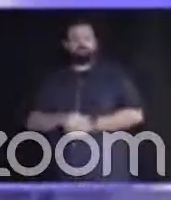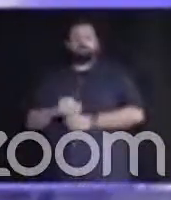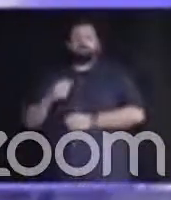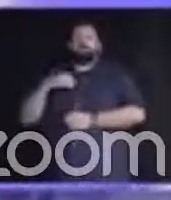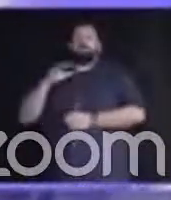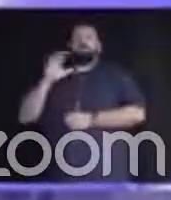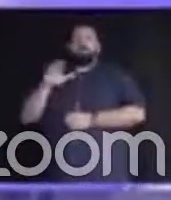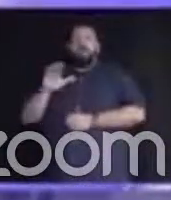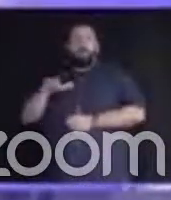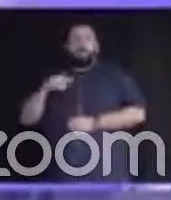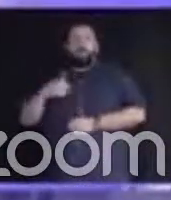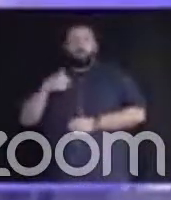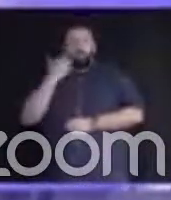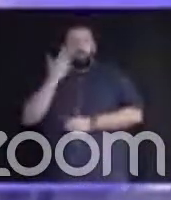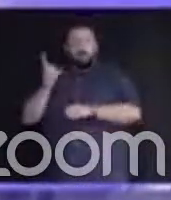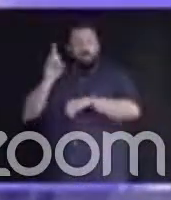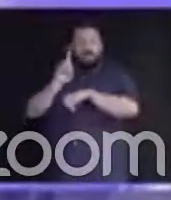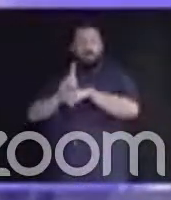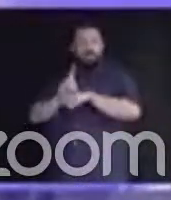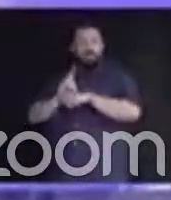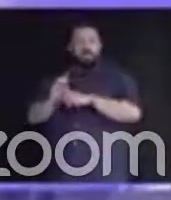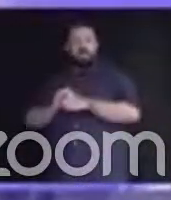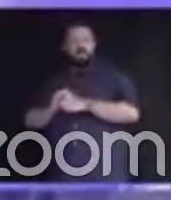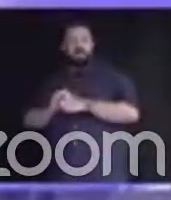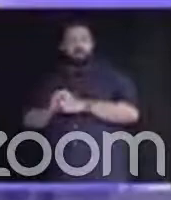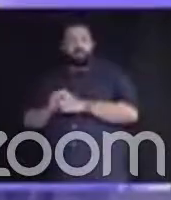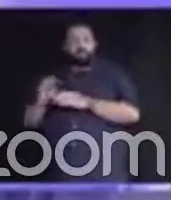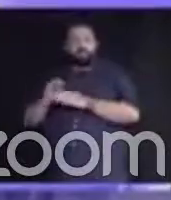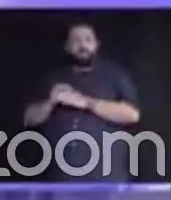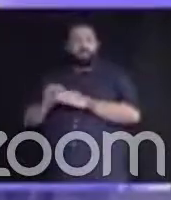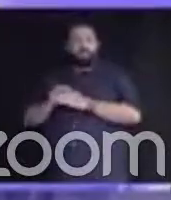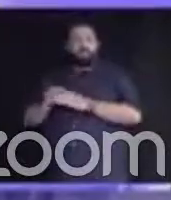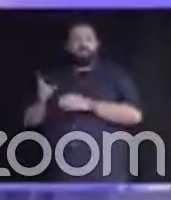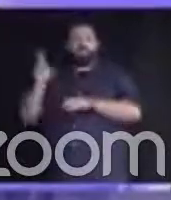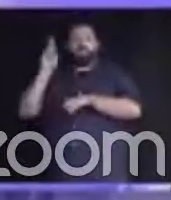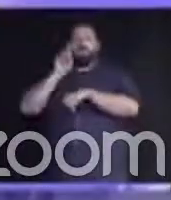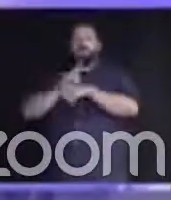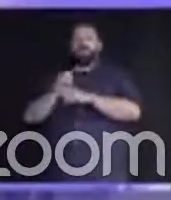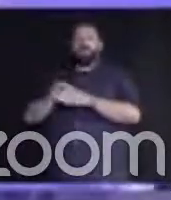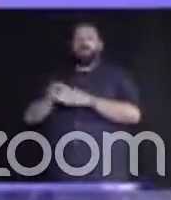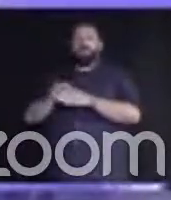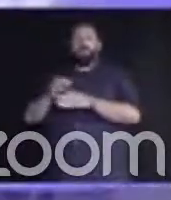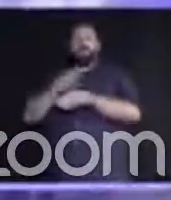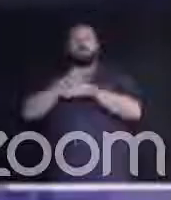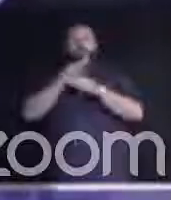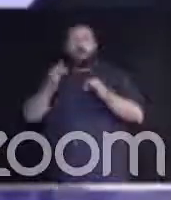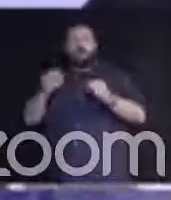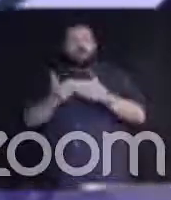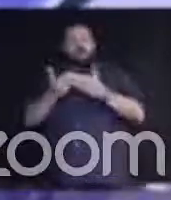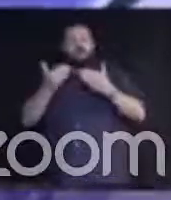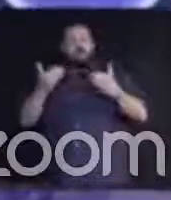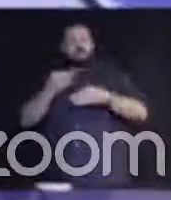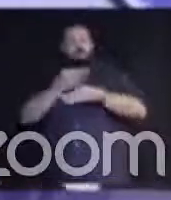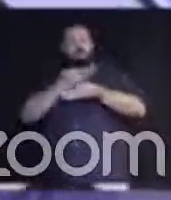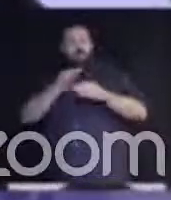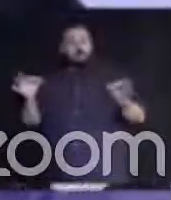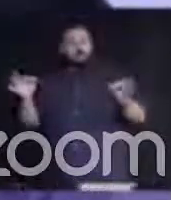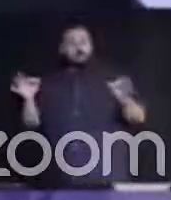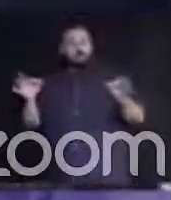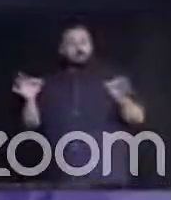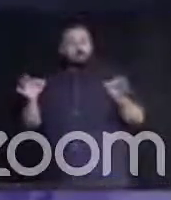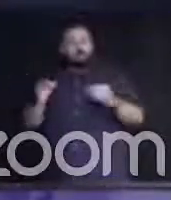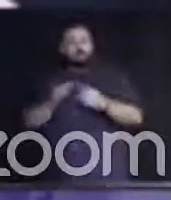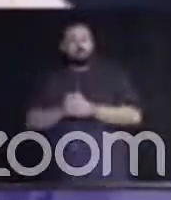Oigan, ahí les va, día morado. Vamos a anunciar día morado. Antes de anunciarlo,